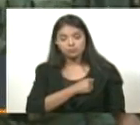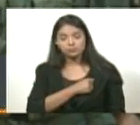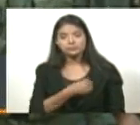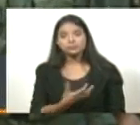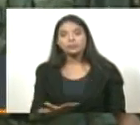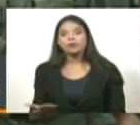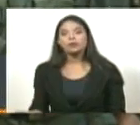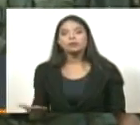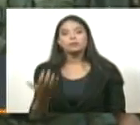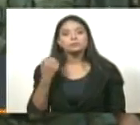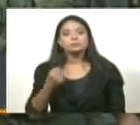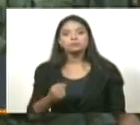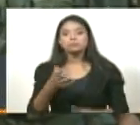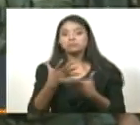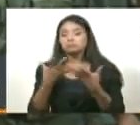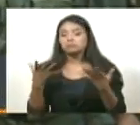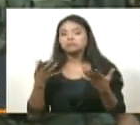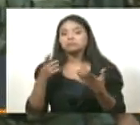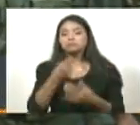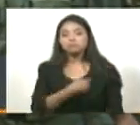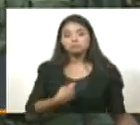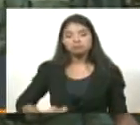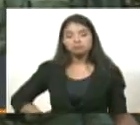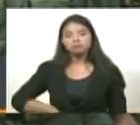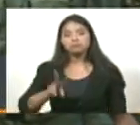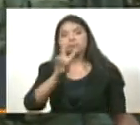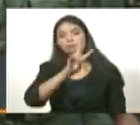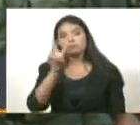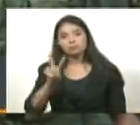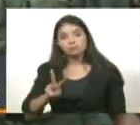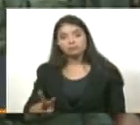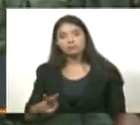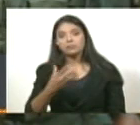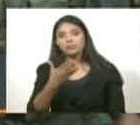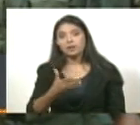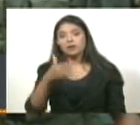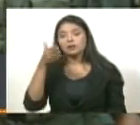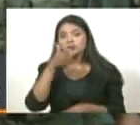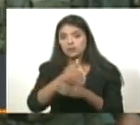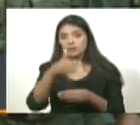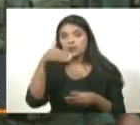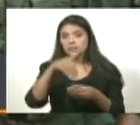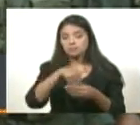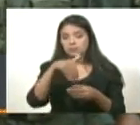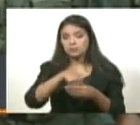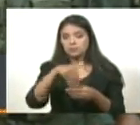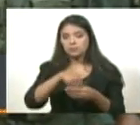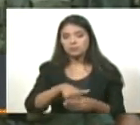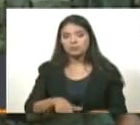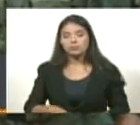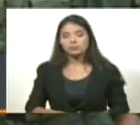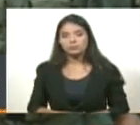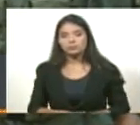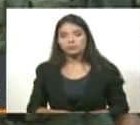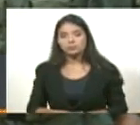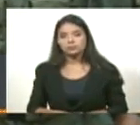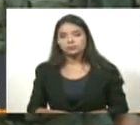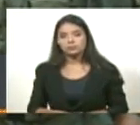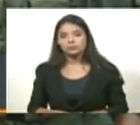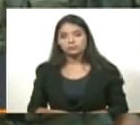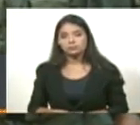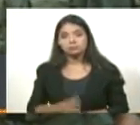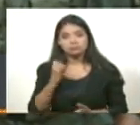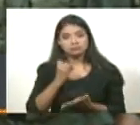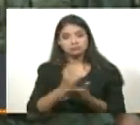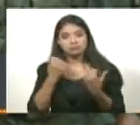la potencial presencia también del presidente de la República Bolivariana de Venezuela para ejercer su ejercicio, el simulacro en